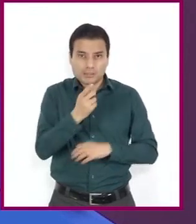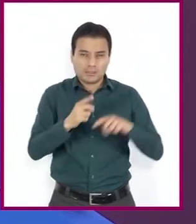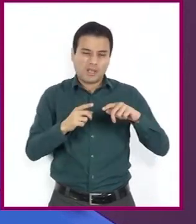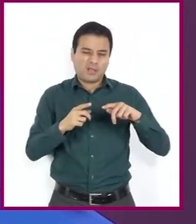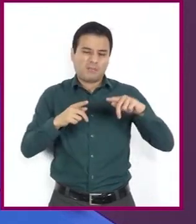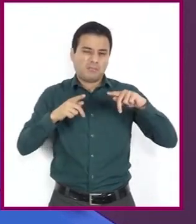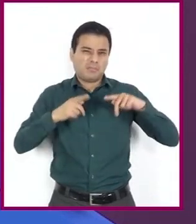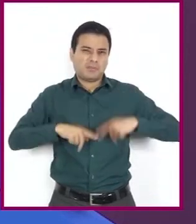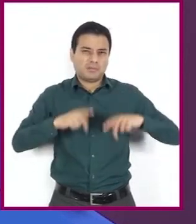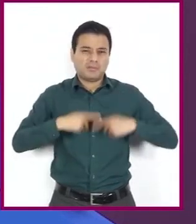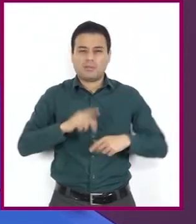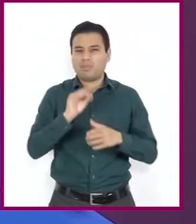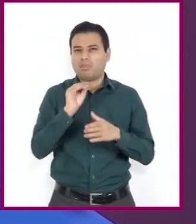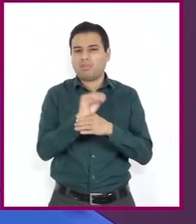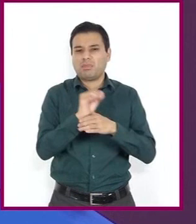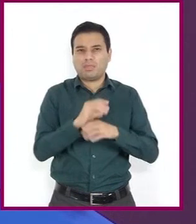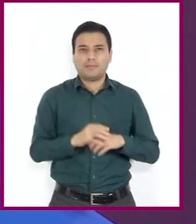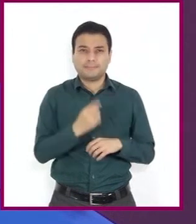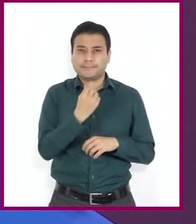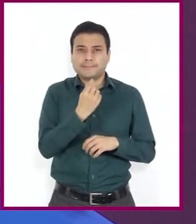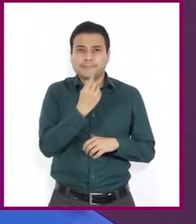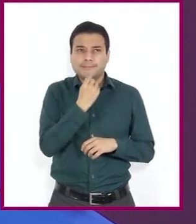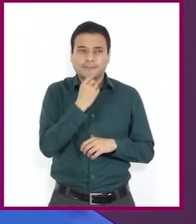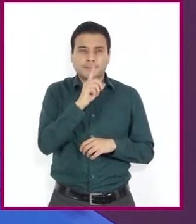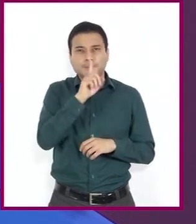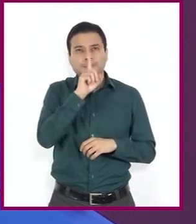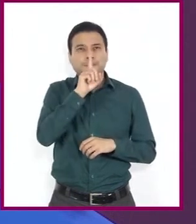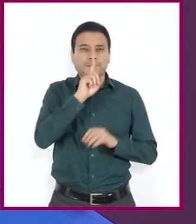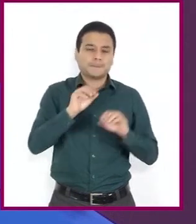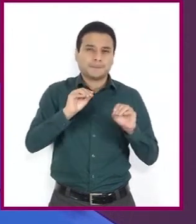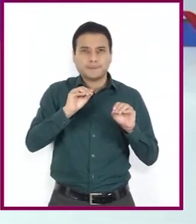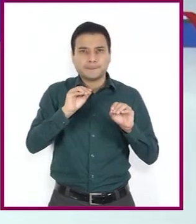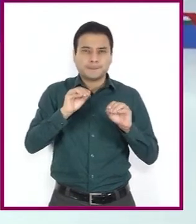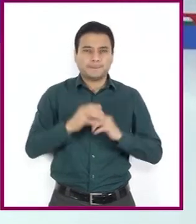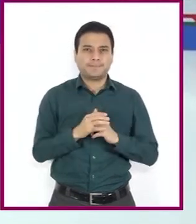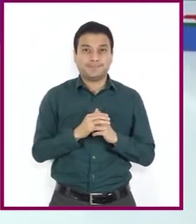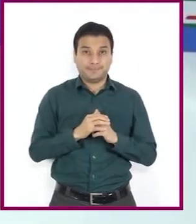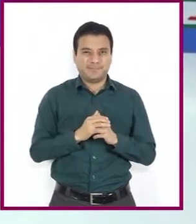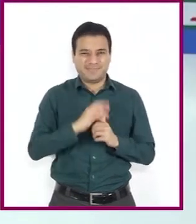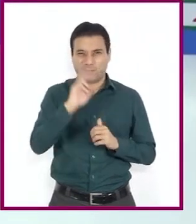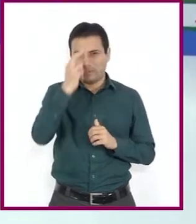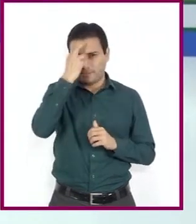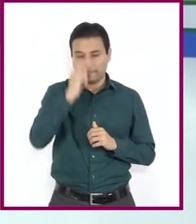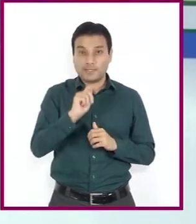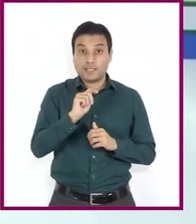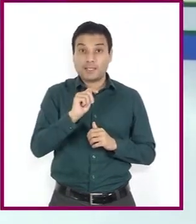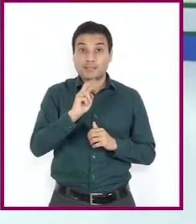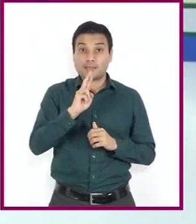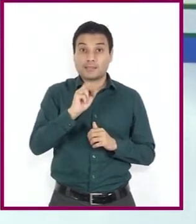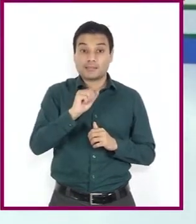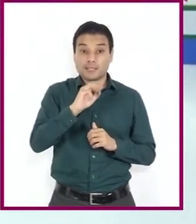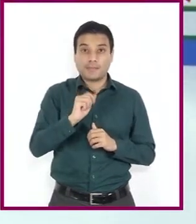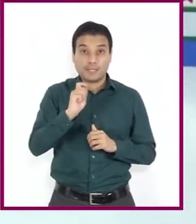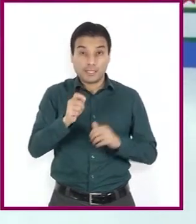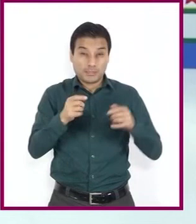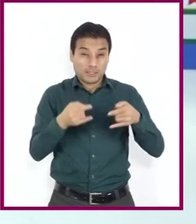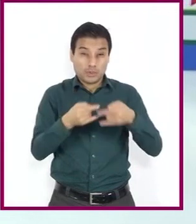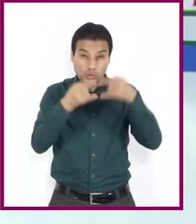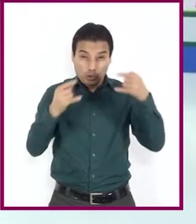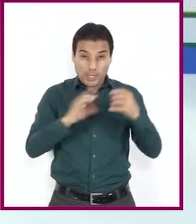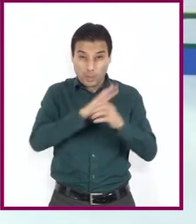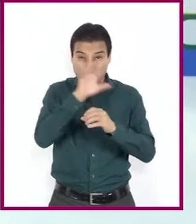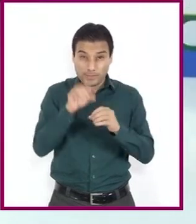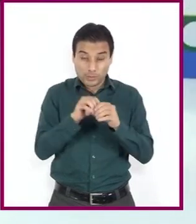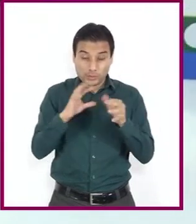creían, por eso fingía que no pasaba nada. Recordemos que la trama no nos relata todos los detalles de la